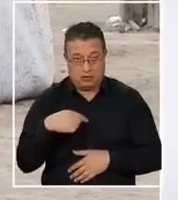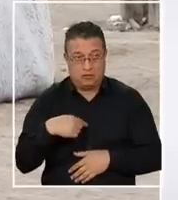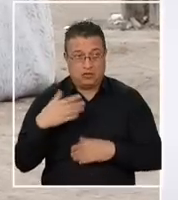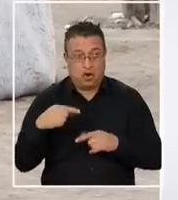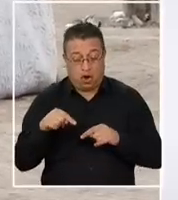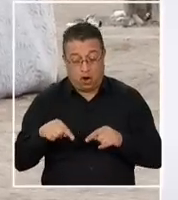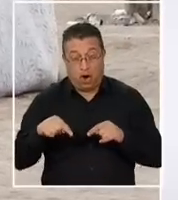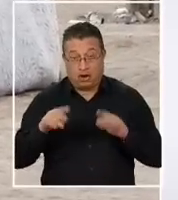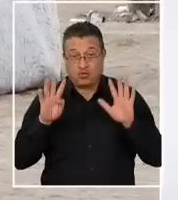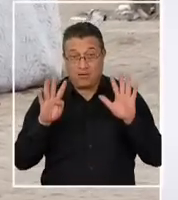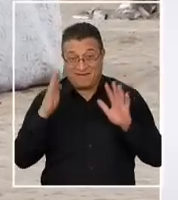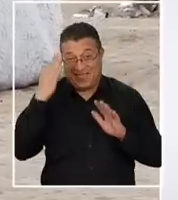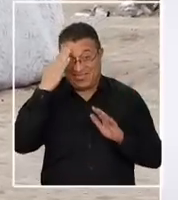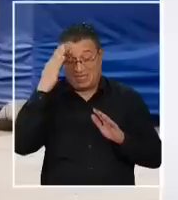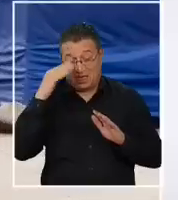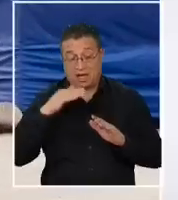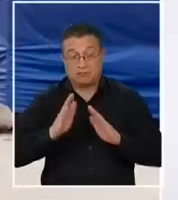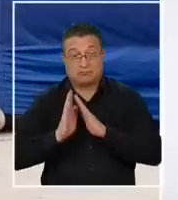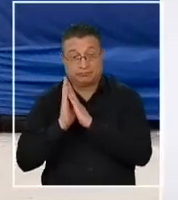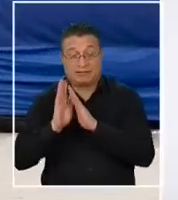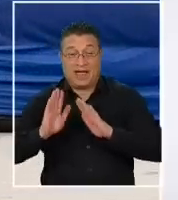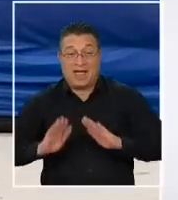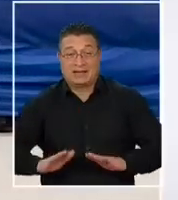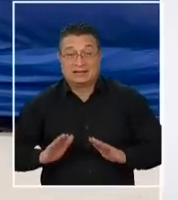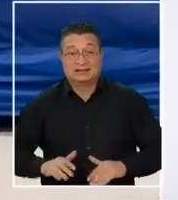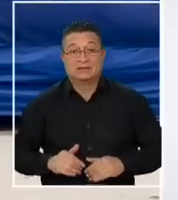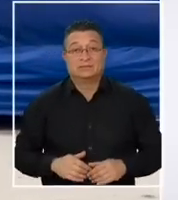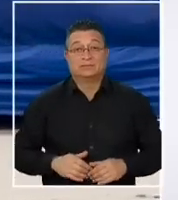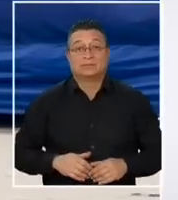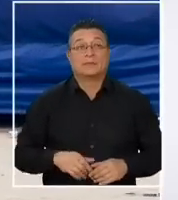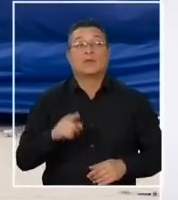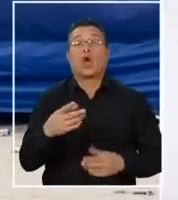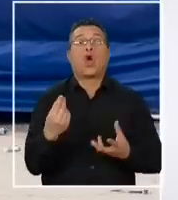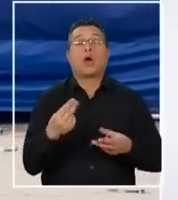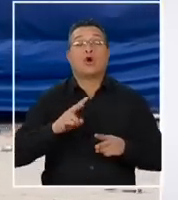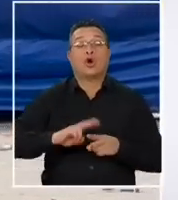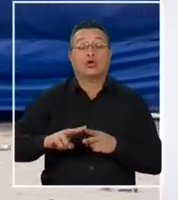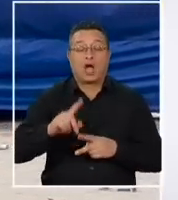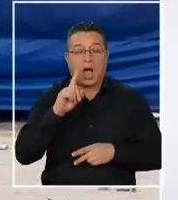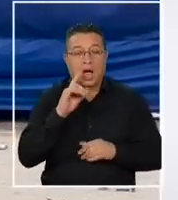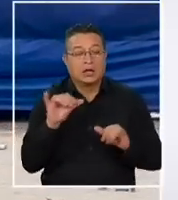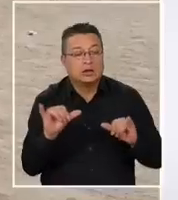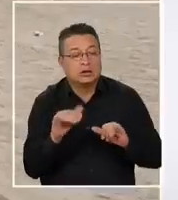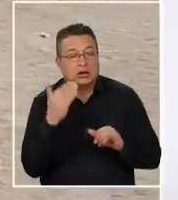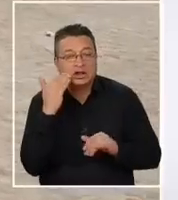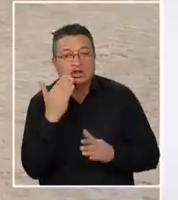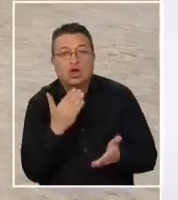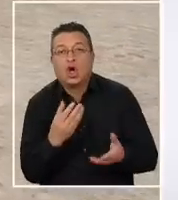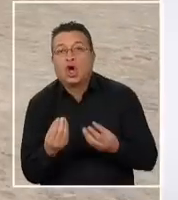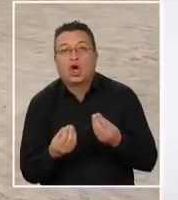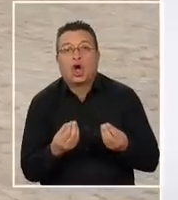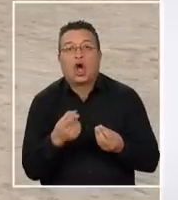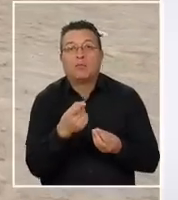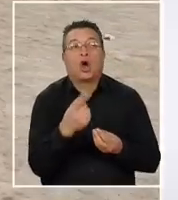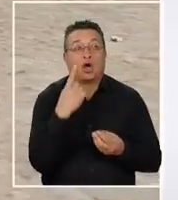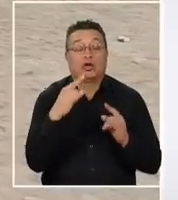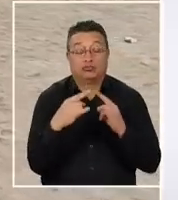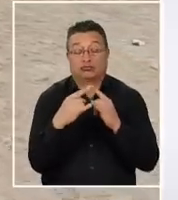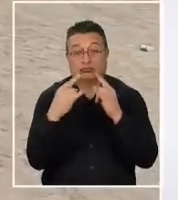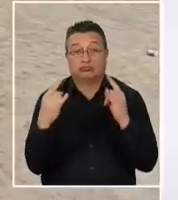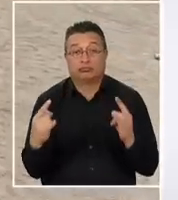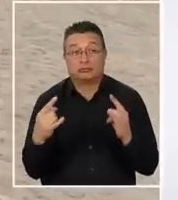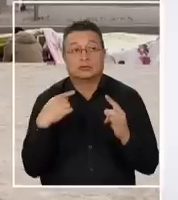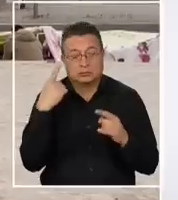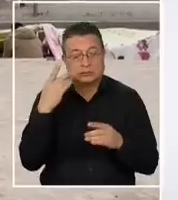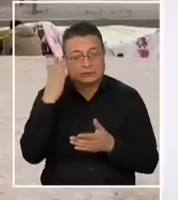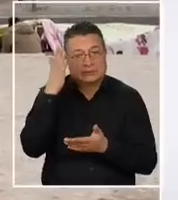hoy 9 días. Cuéntame, ¿cómo se preparan? Ustedes tienen niños acá. Esta es una de las zonas de las carpas donde ustedes